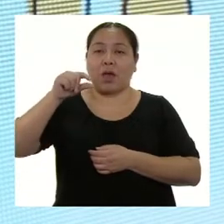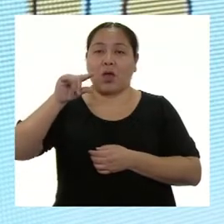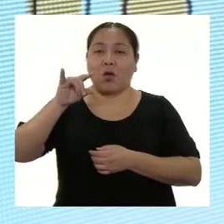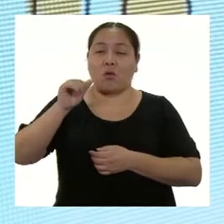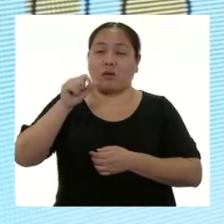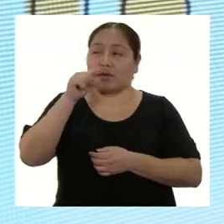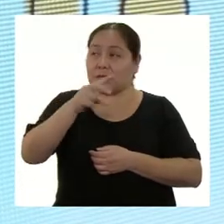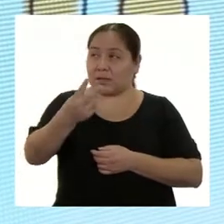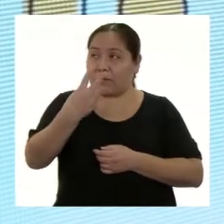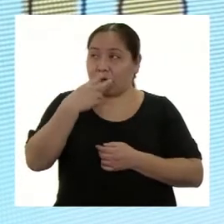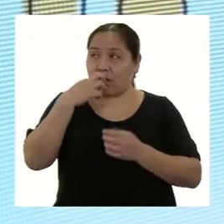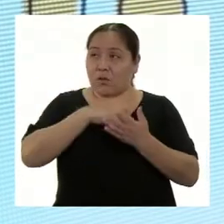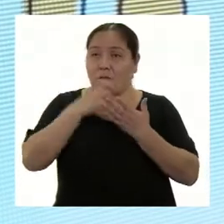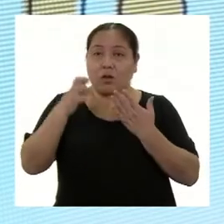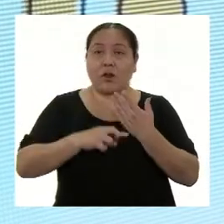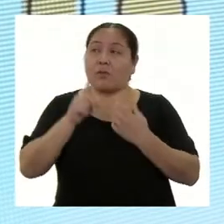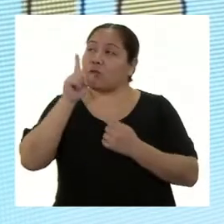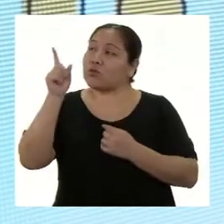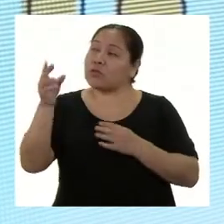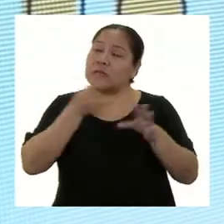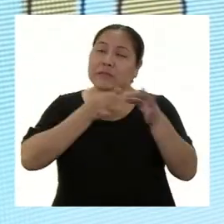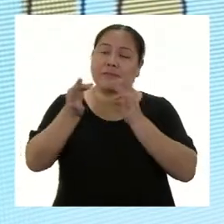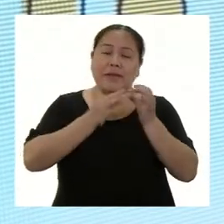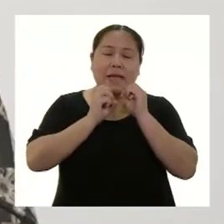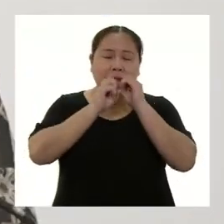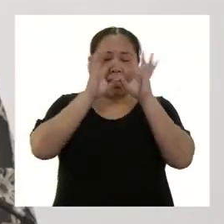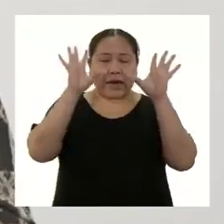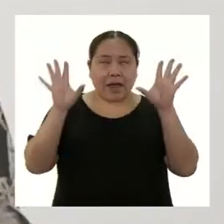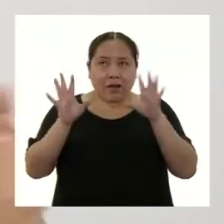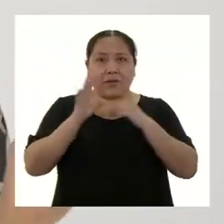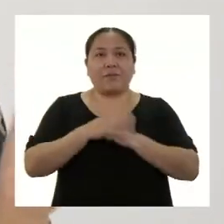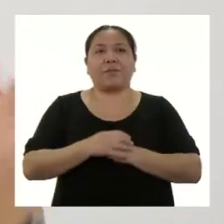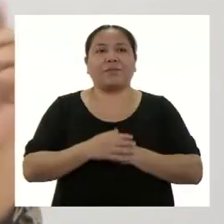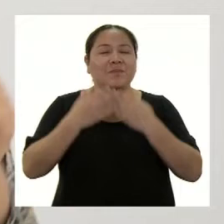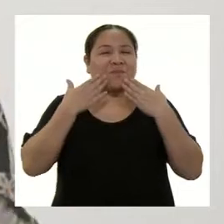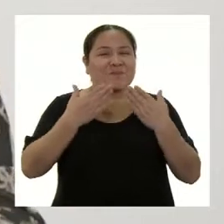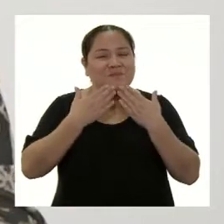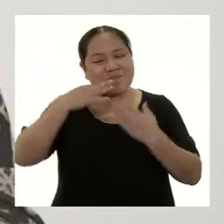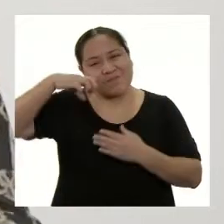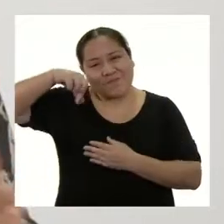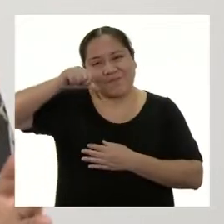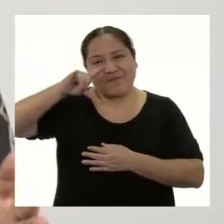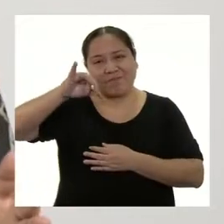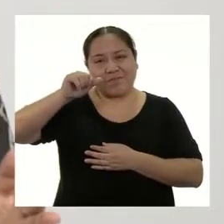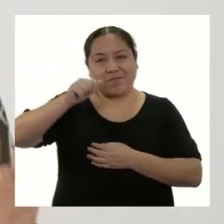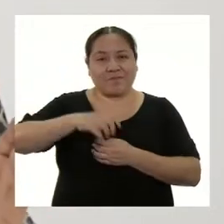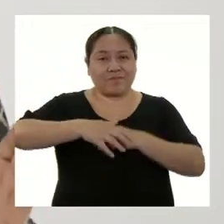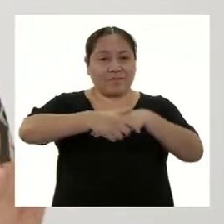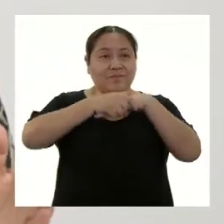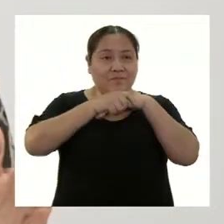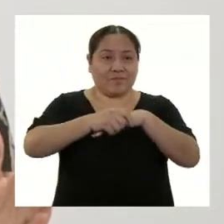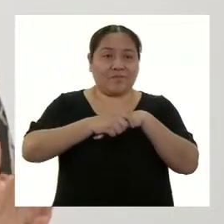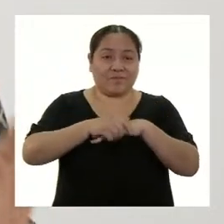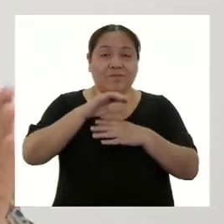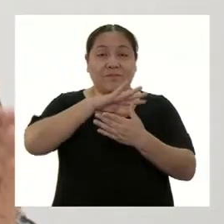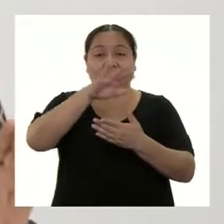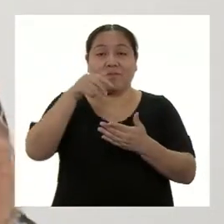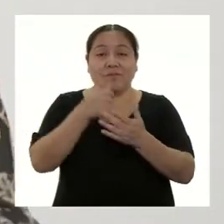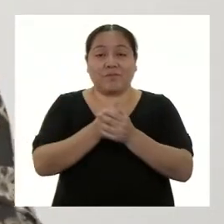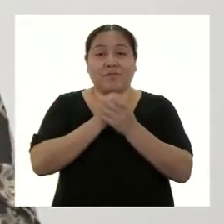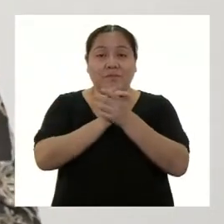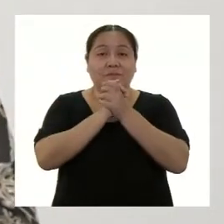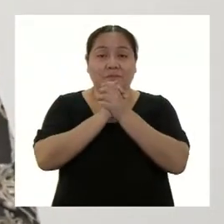Dice que está viendo el programa y que usted explica muy bien. Gracias, Paula. Un saludo para todas